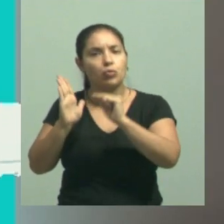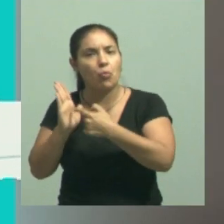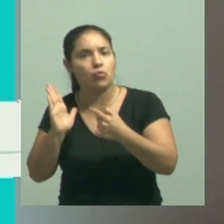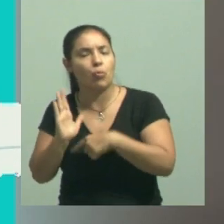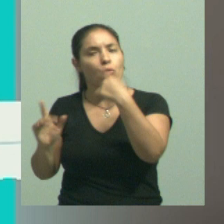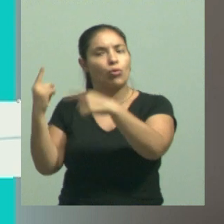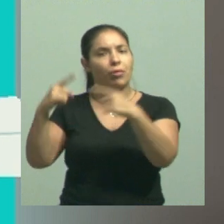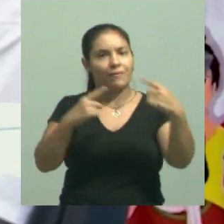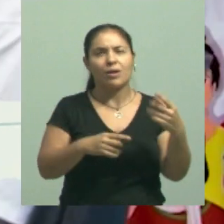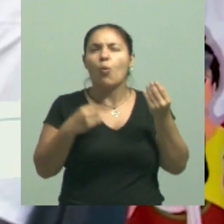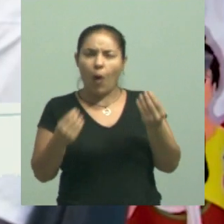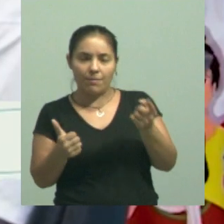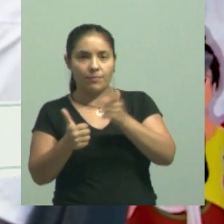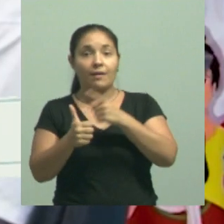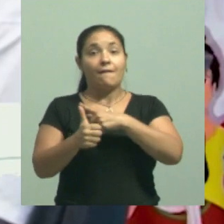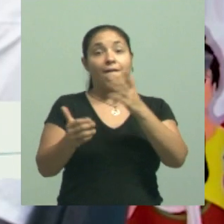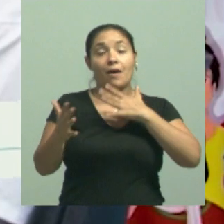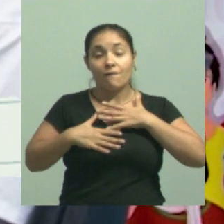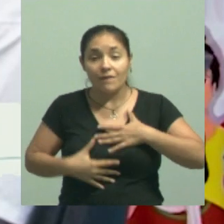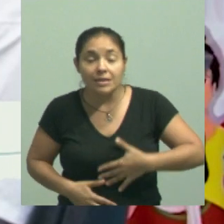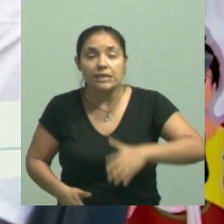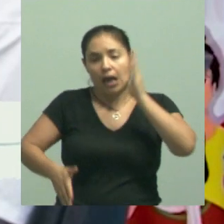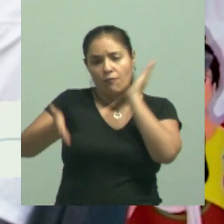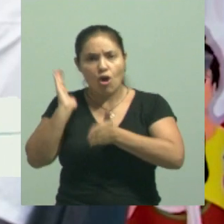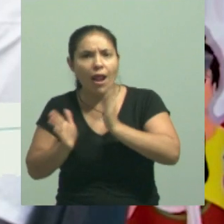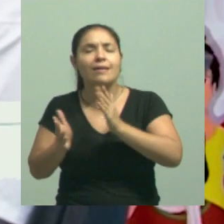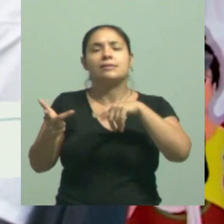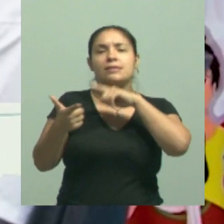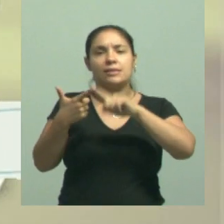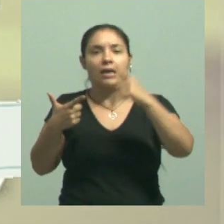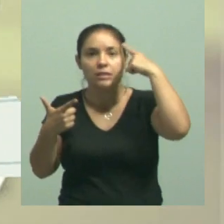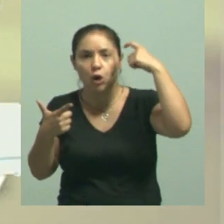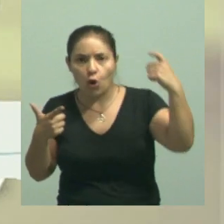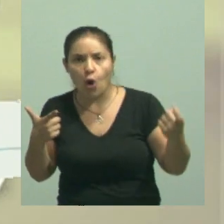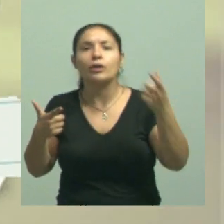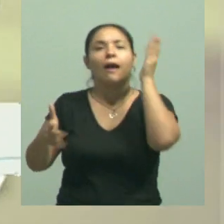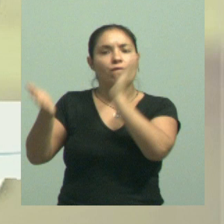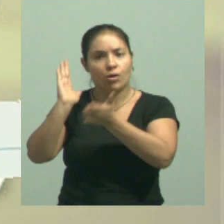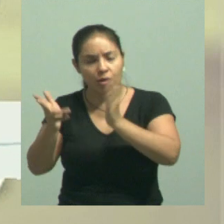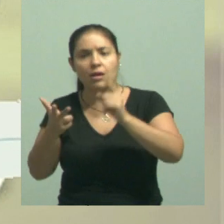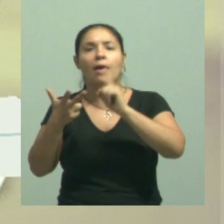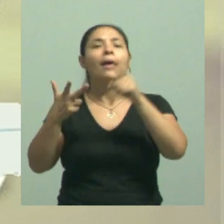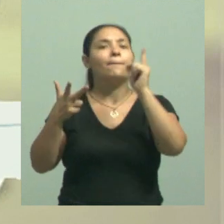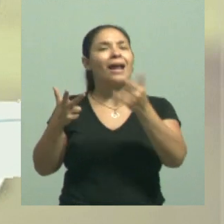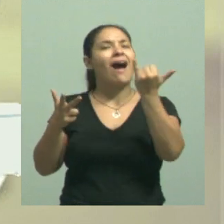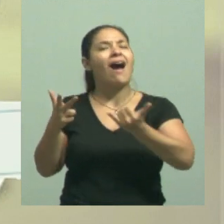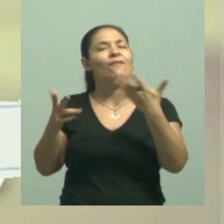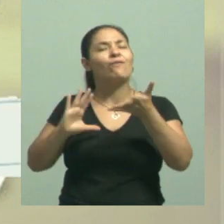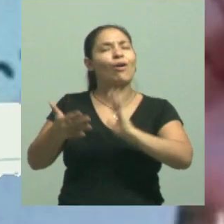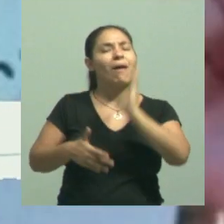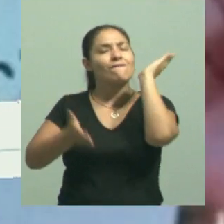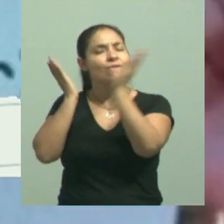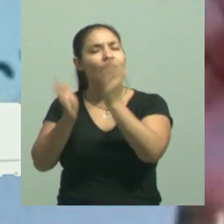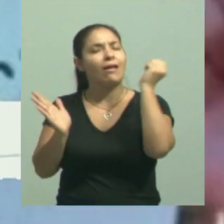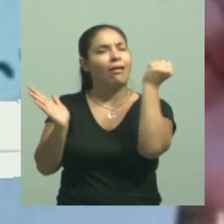viendo entienda... Son violencia física, violencia psicológica, violencia en lo que ahora estamos hablando, violencia simbólica, que son todos aquellos